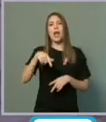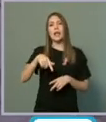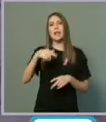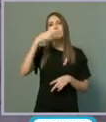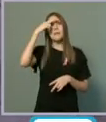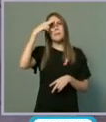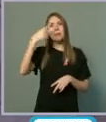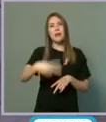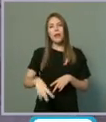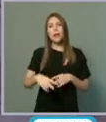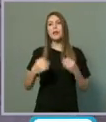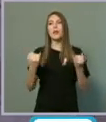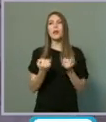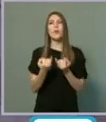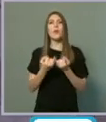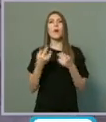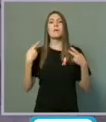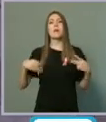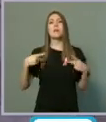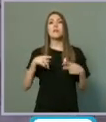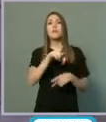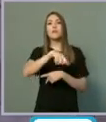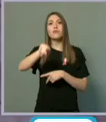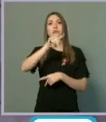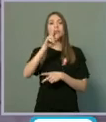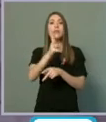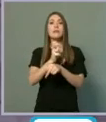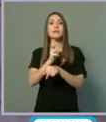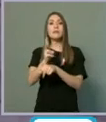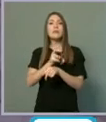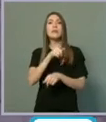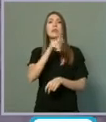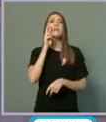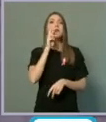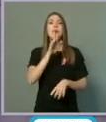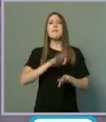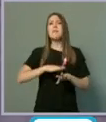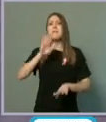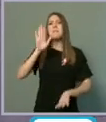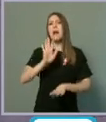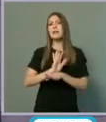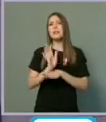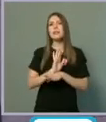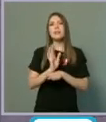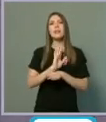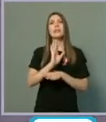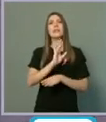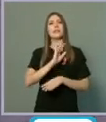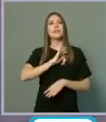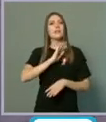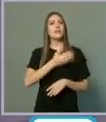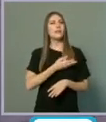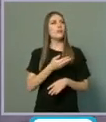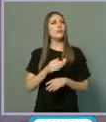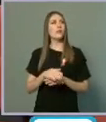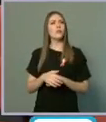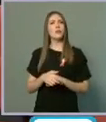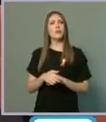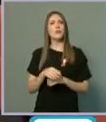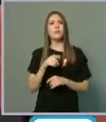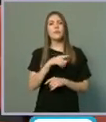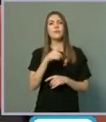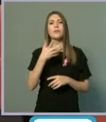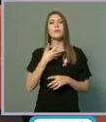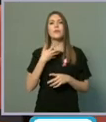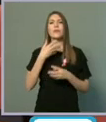por supuesto, a que vean más cine español. Es una de las cinematografías mundiales más activas en el